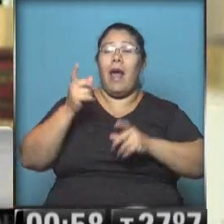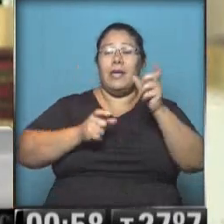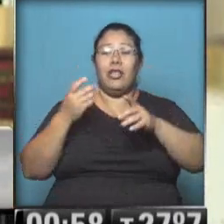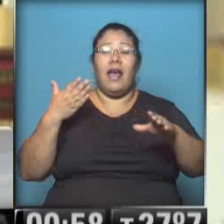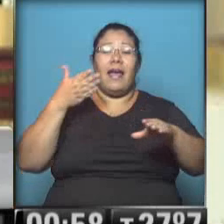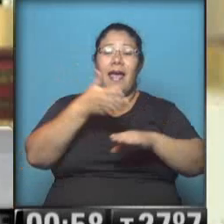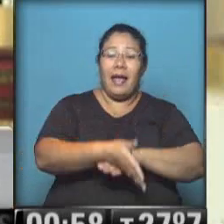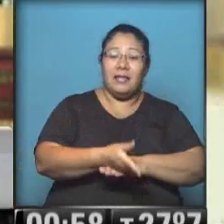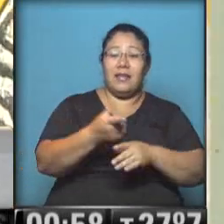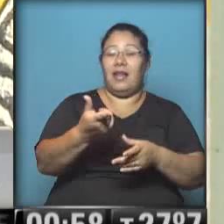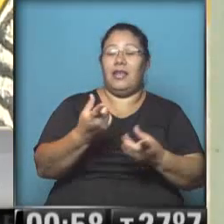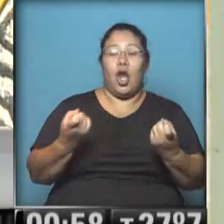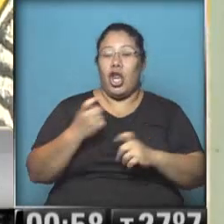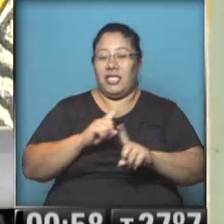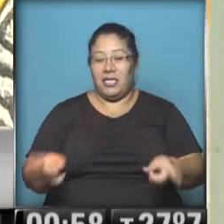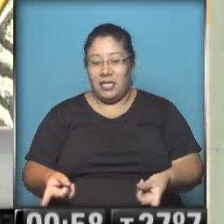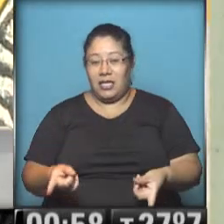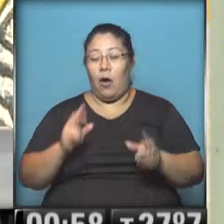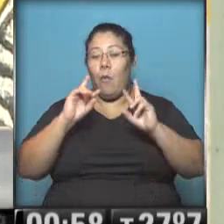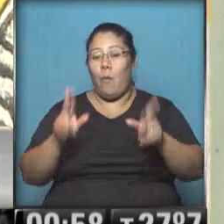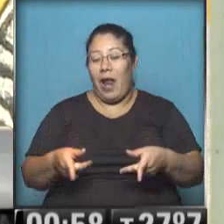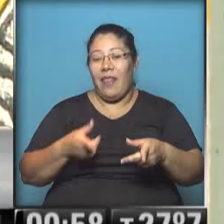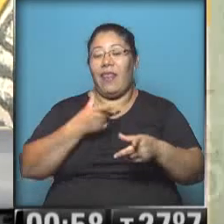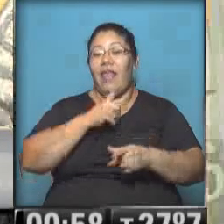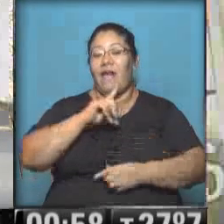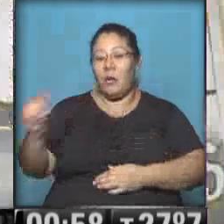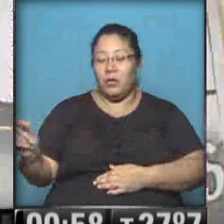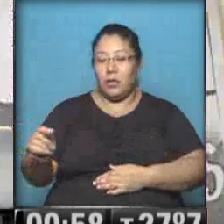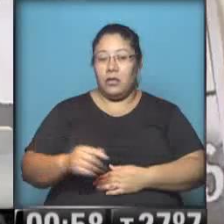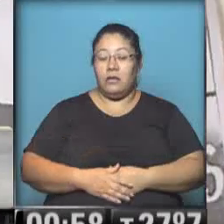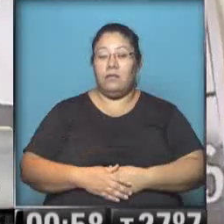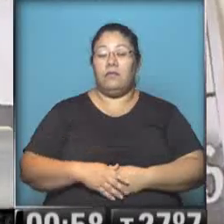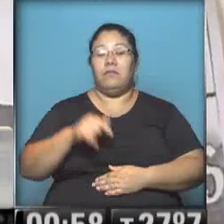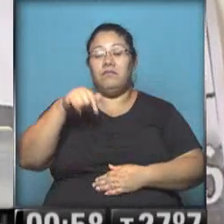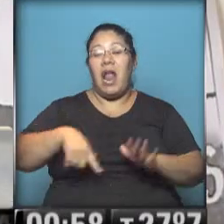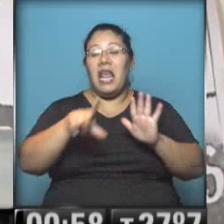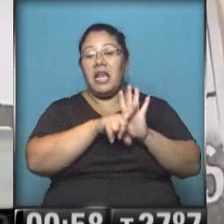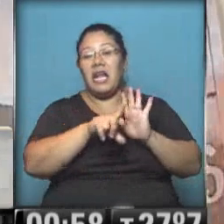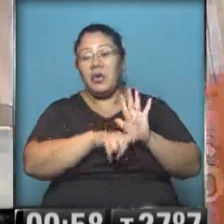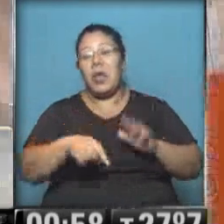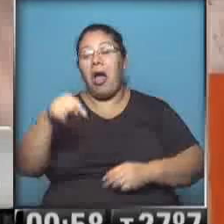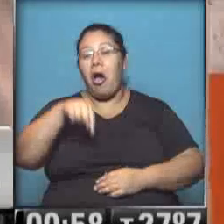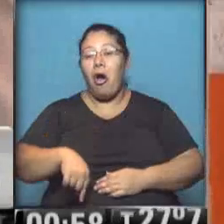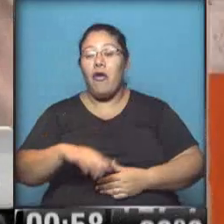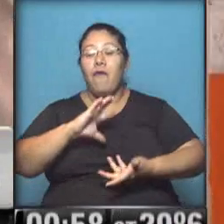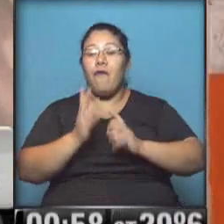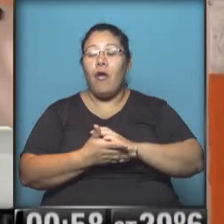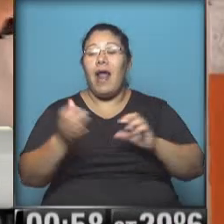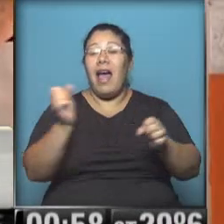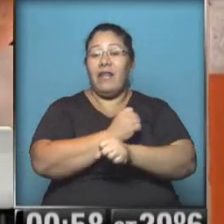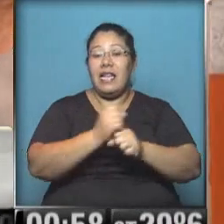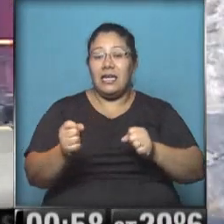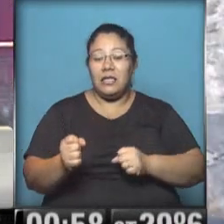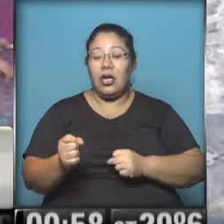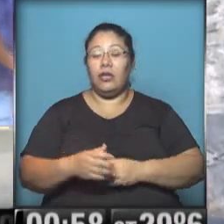tiene, no hace falta plan de evacuación, así que bueno, también otra excusa. La legislatura hoy por hoy nos rige la habilitación de teatro independiente, que es una